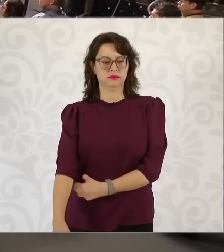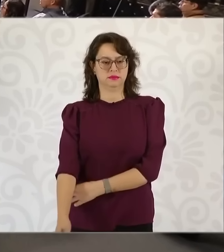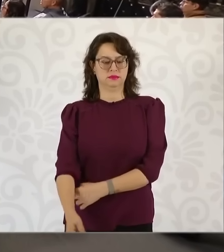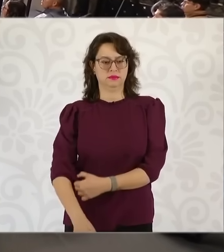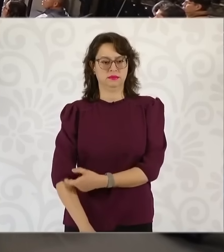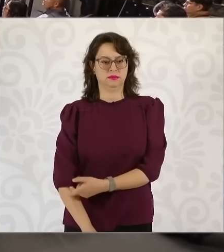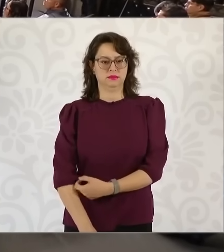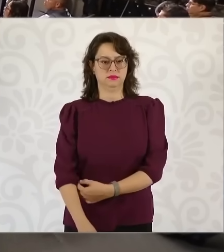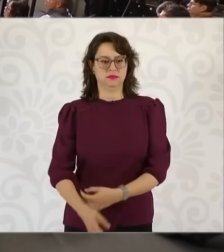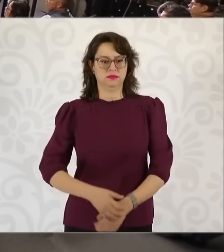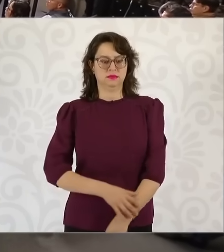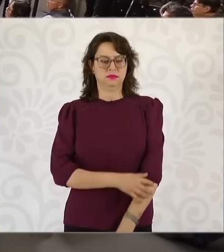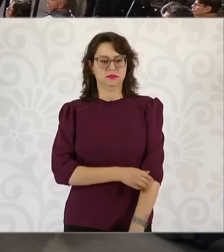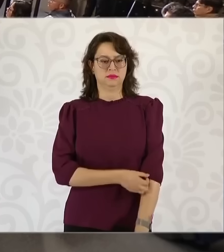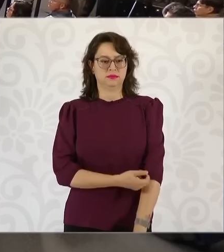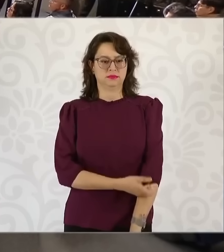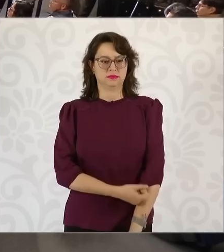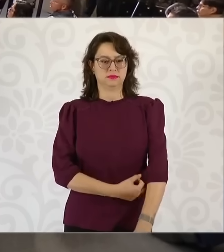Esa es para ver la casilla.